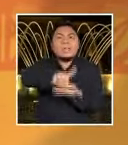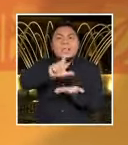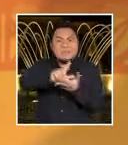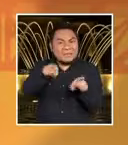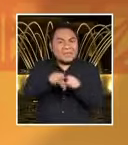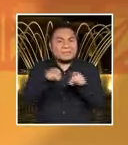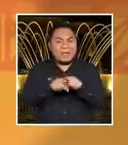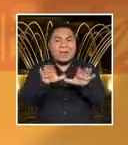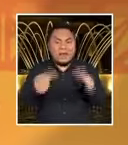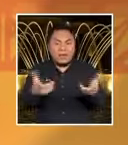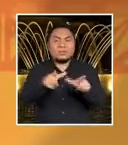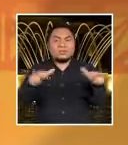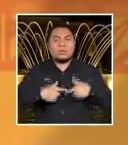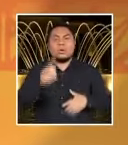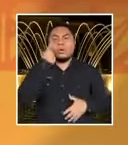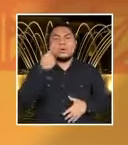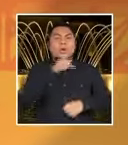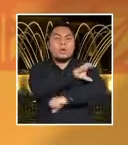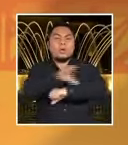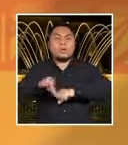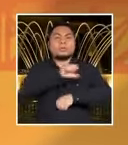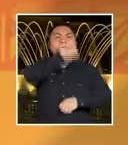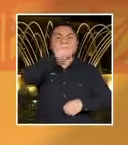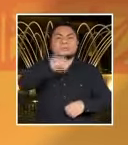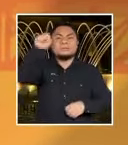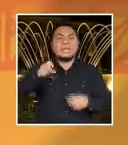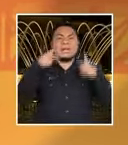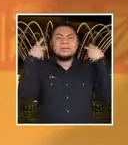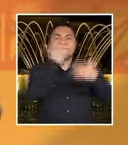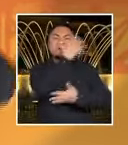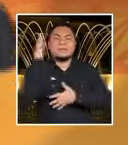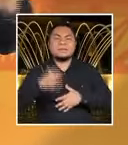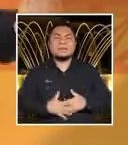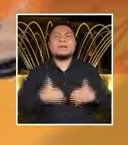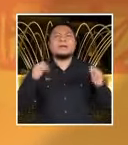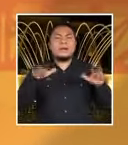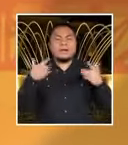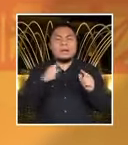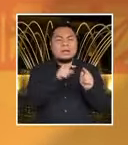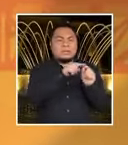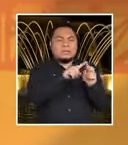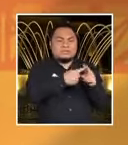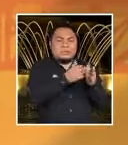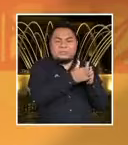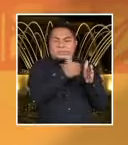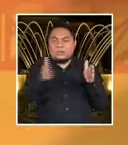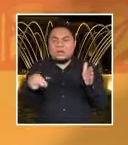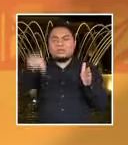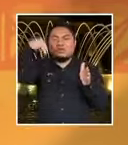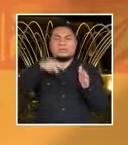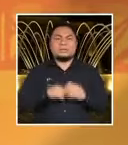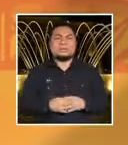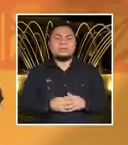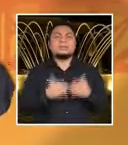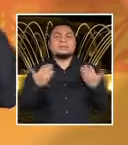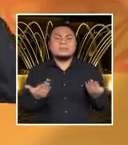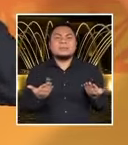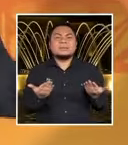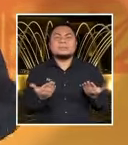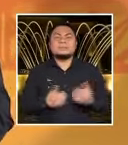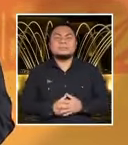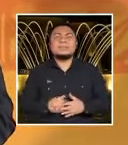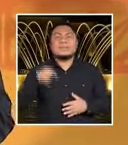conocer, en costa, sierra y selva, desde el extremo sur hasta el extremo norte. En